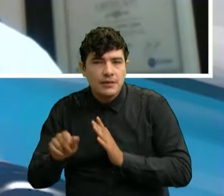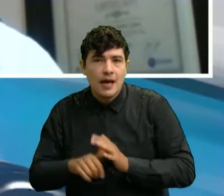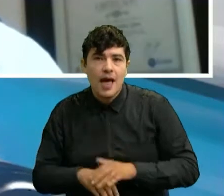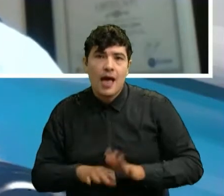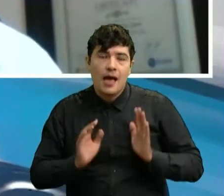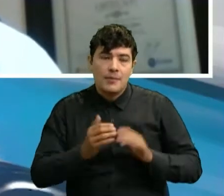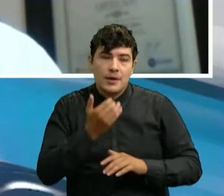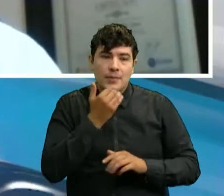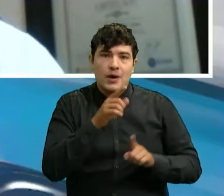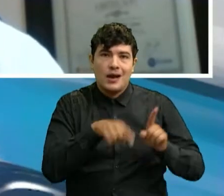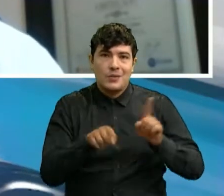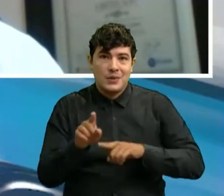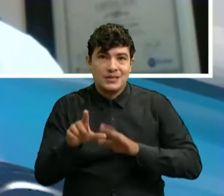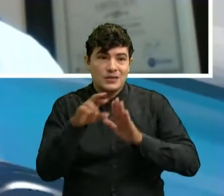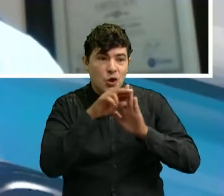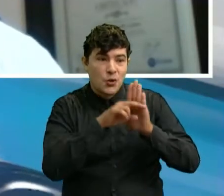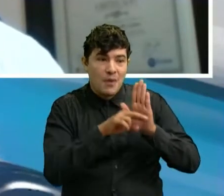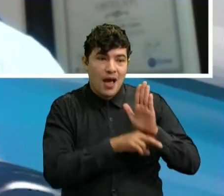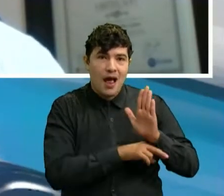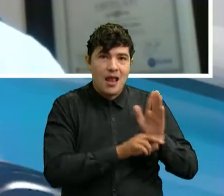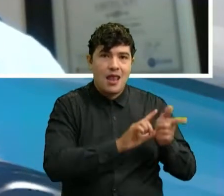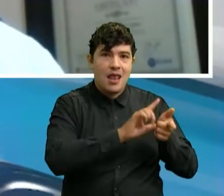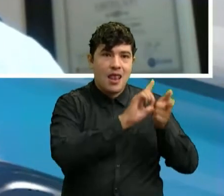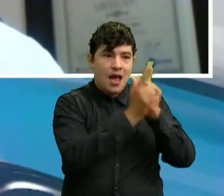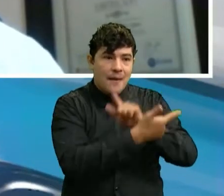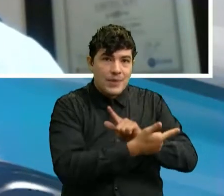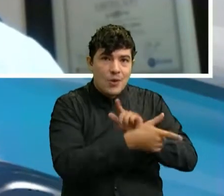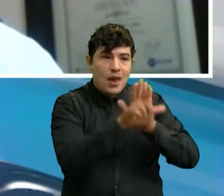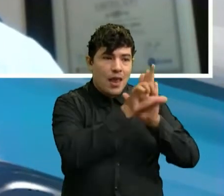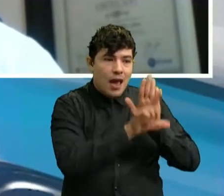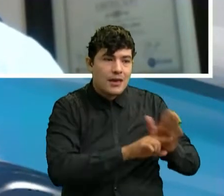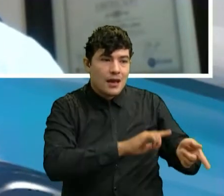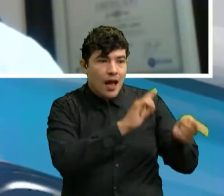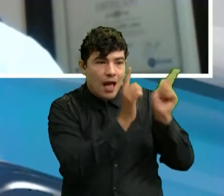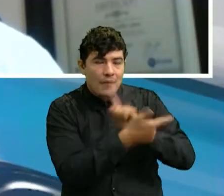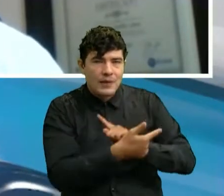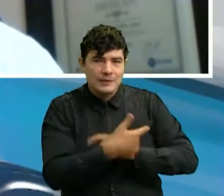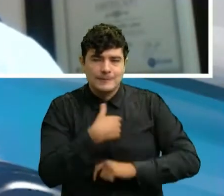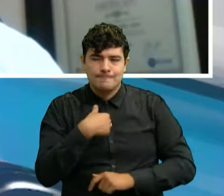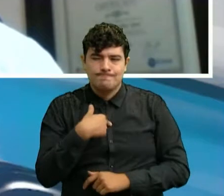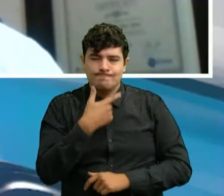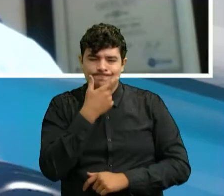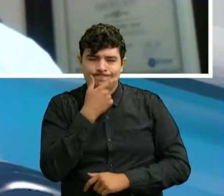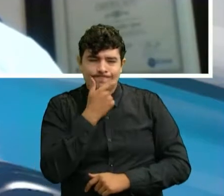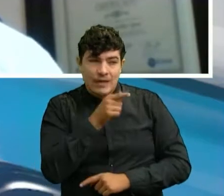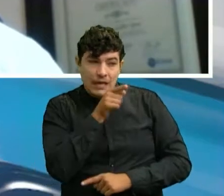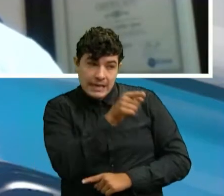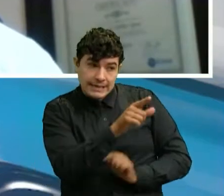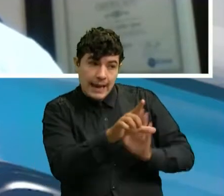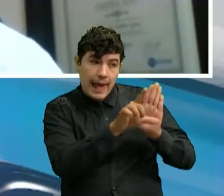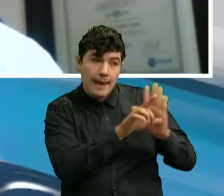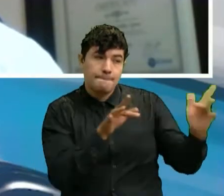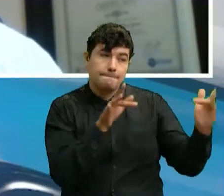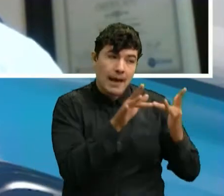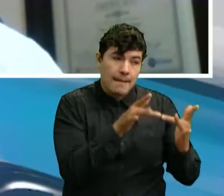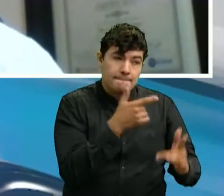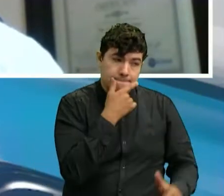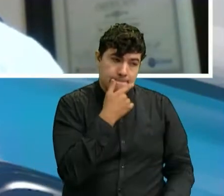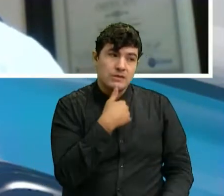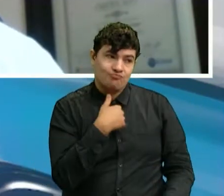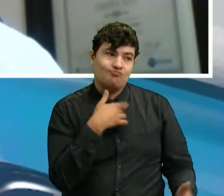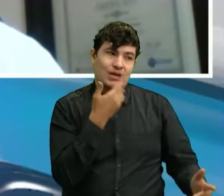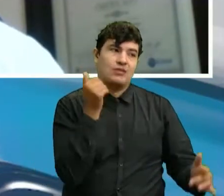hay cambios legislativos, si la persona alcanzó a cumplir los requisitos de la disposición